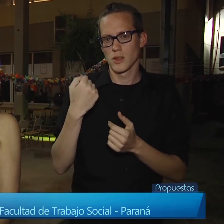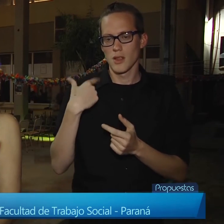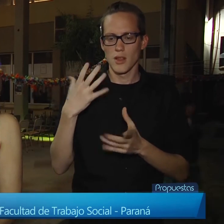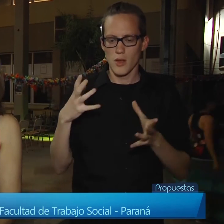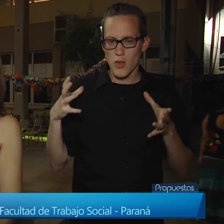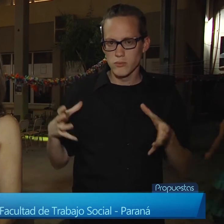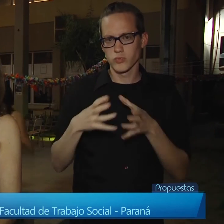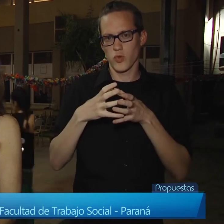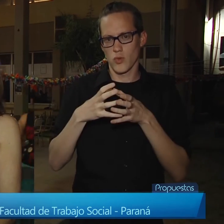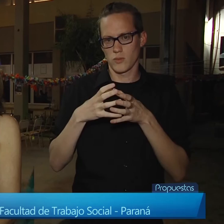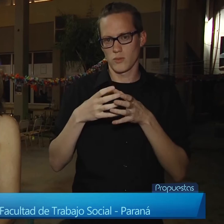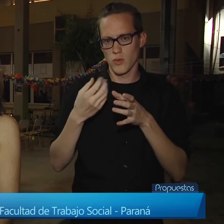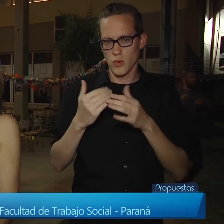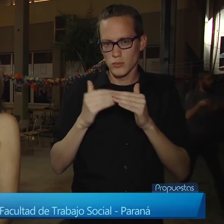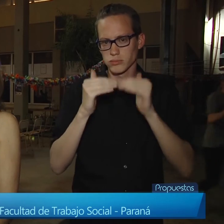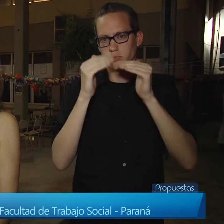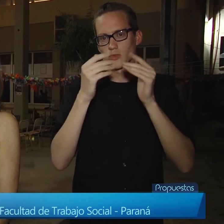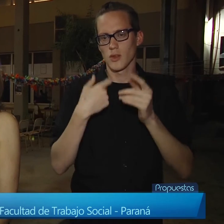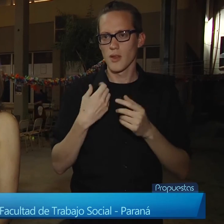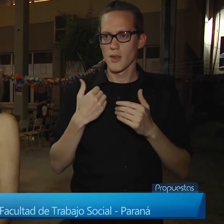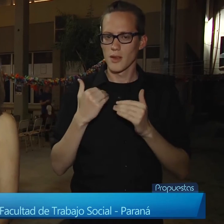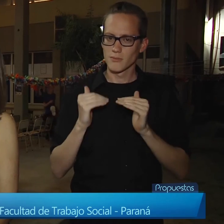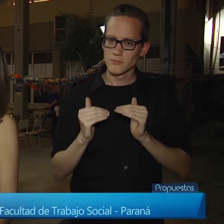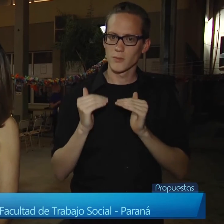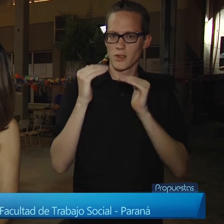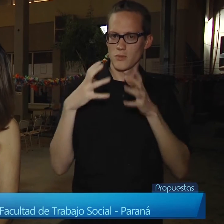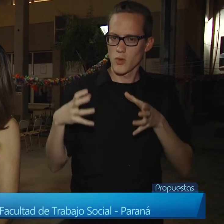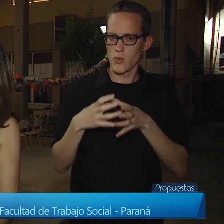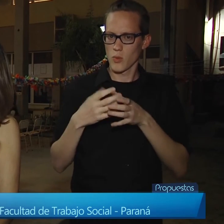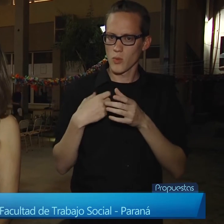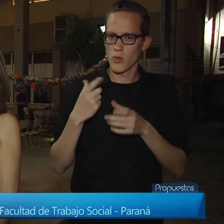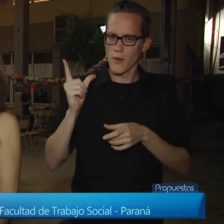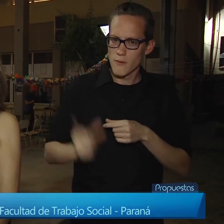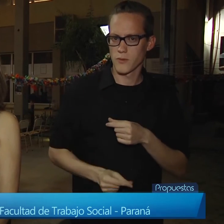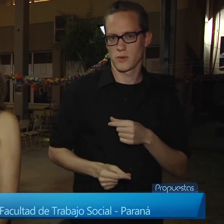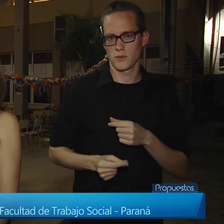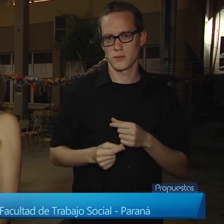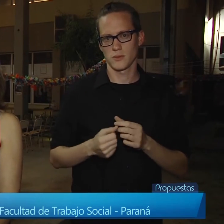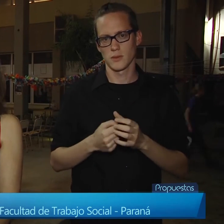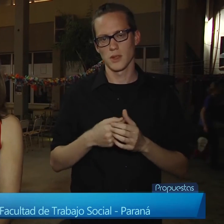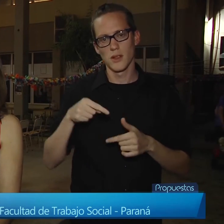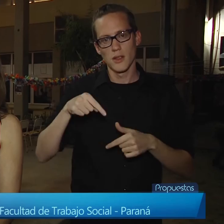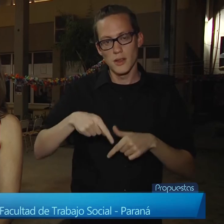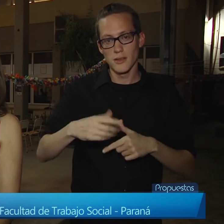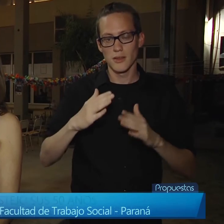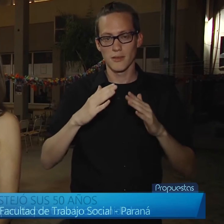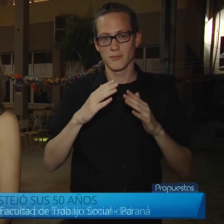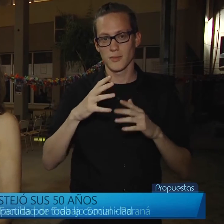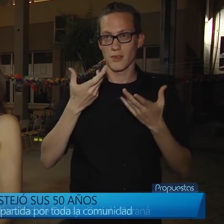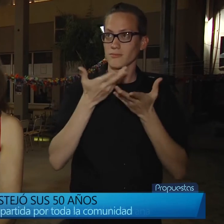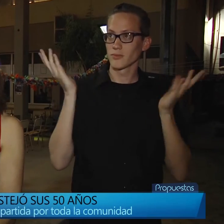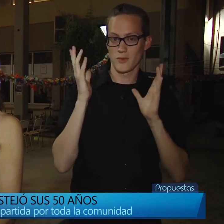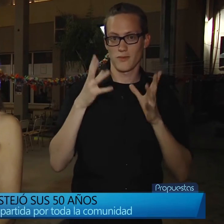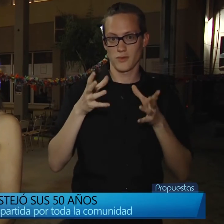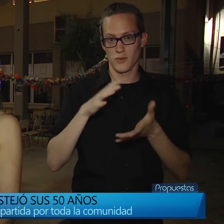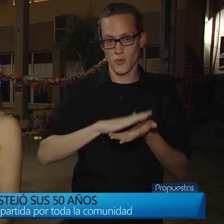muchas construcciones colectivas, de mucho crecimiento, de esfuerzo. Y en esta